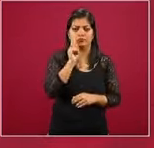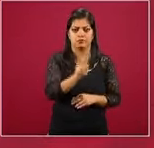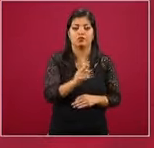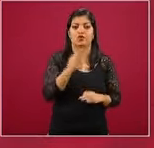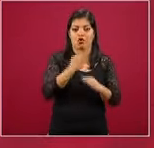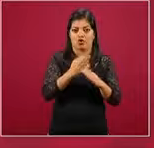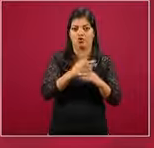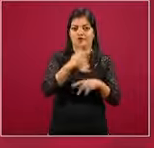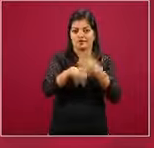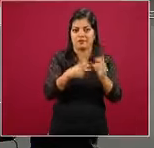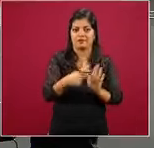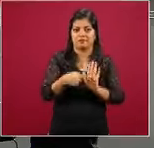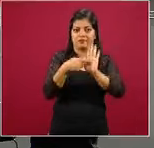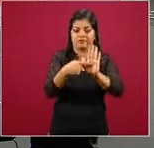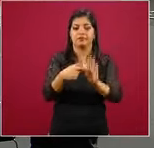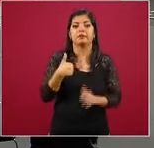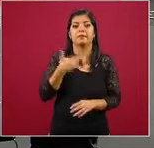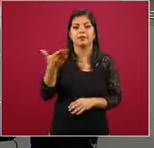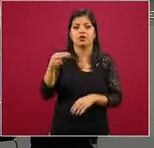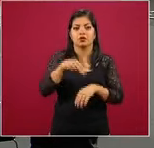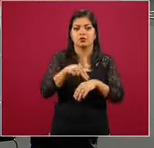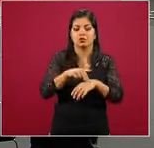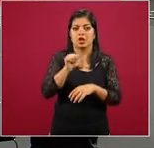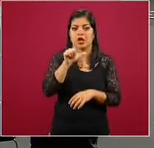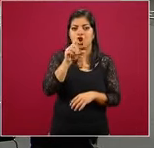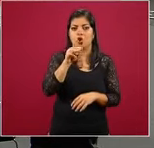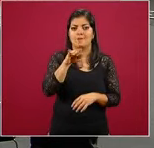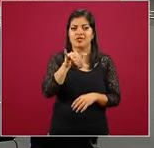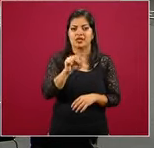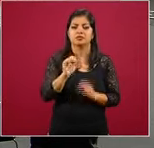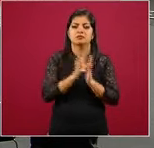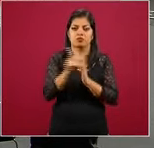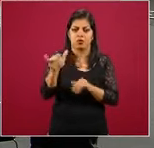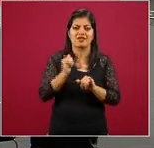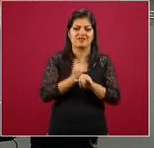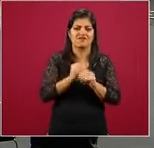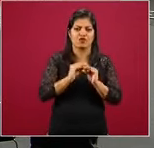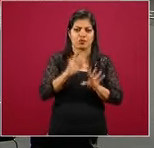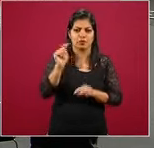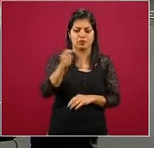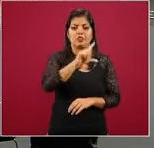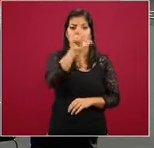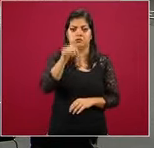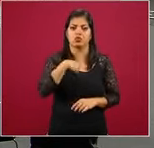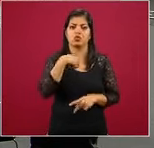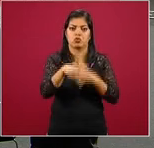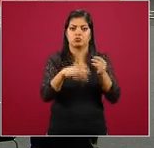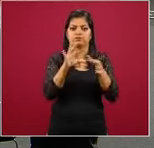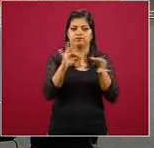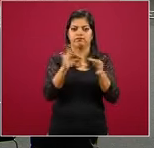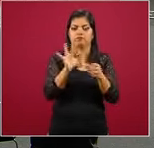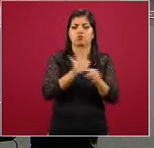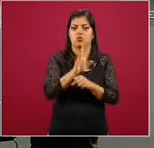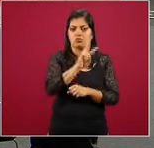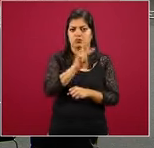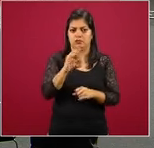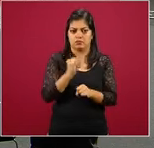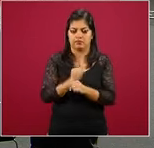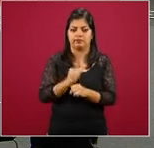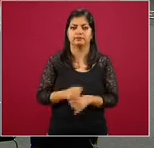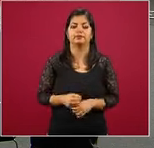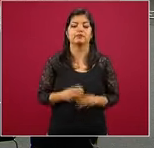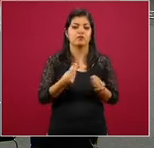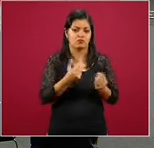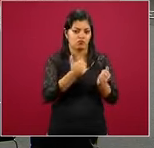a presentar hoy. Le pido al doctor Alomía si presenta el informe técnico y yo luego presentaré el portal. Con mucho gusto, señor secretario.